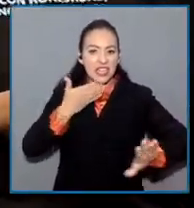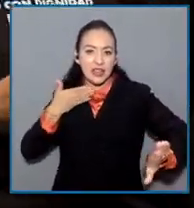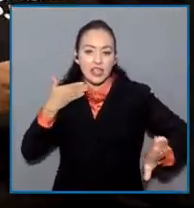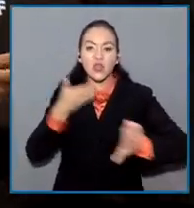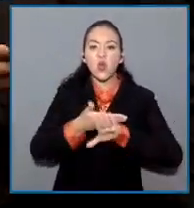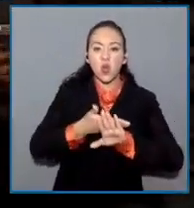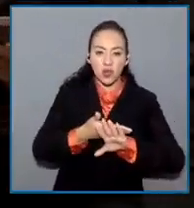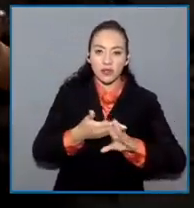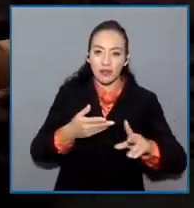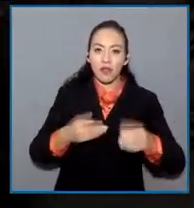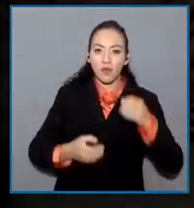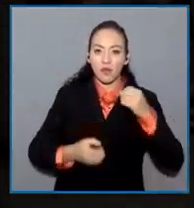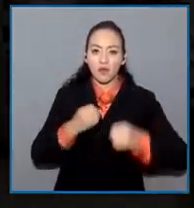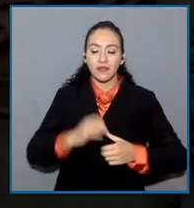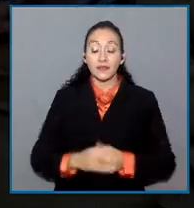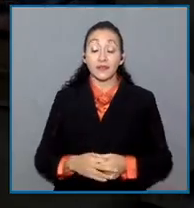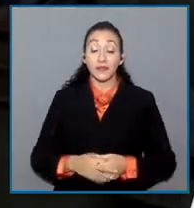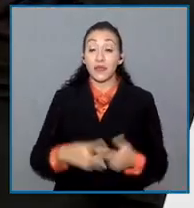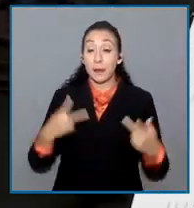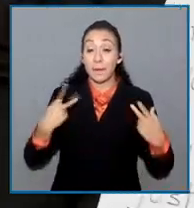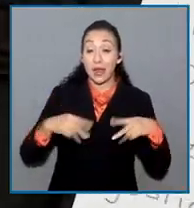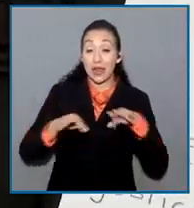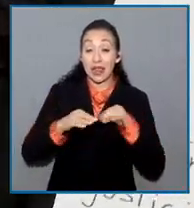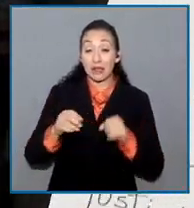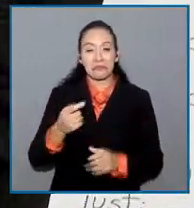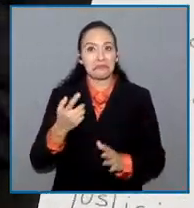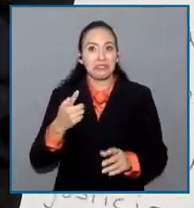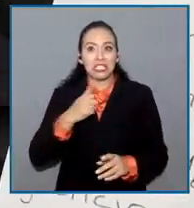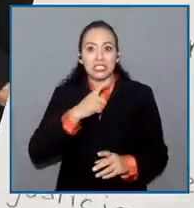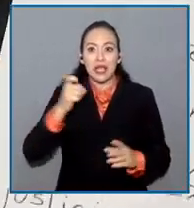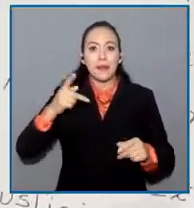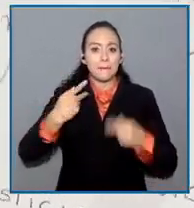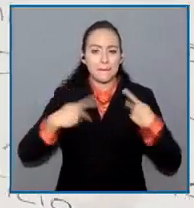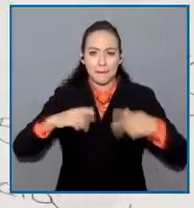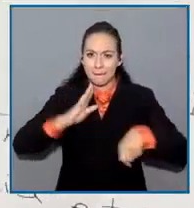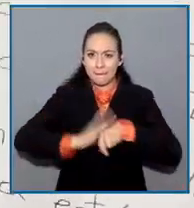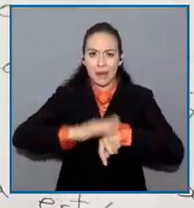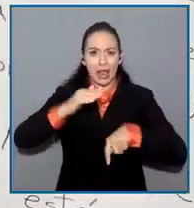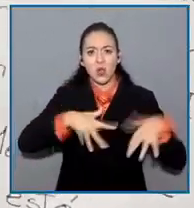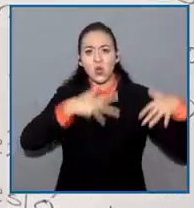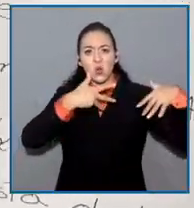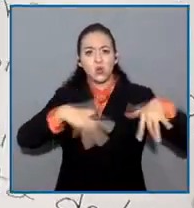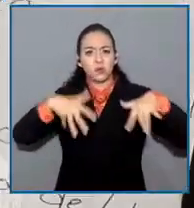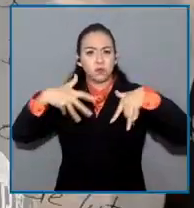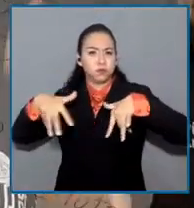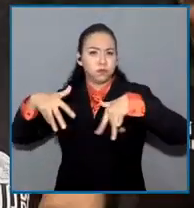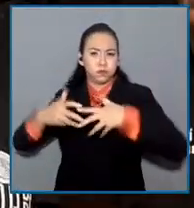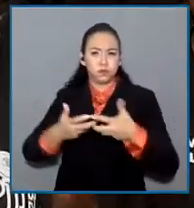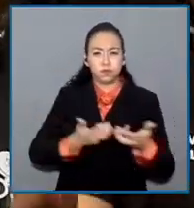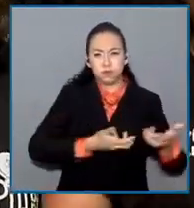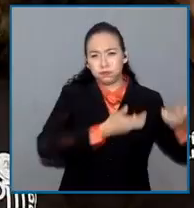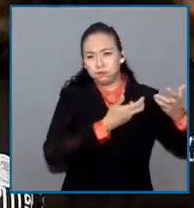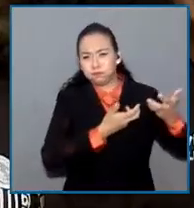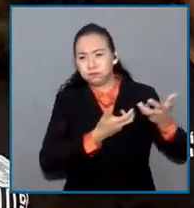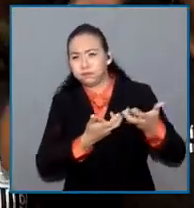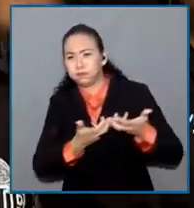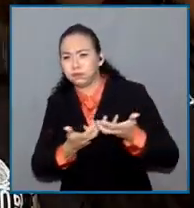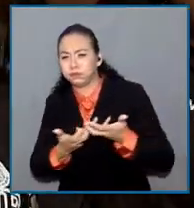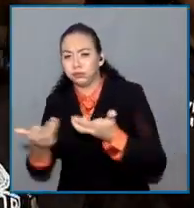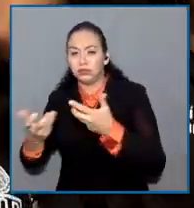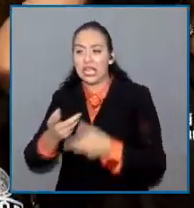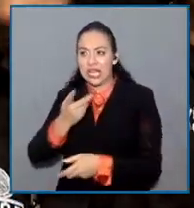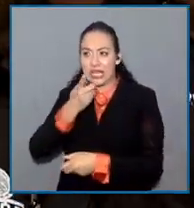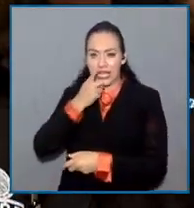de trabajadores del Poder Judicial de la Federación que acudieron a respaldarlos y a reconocer su valentía, las juezas y